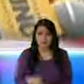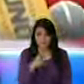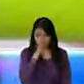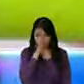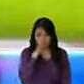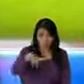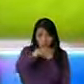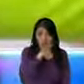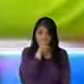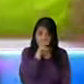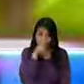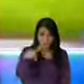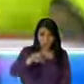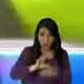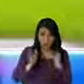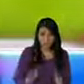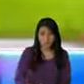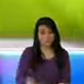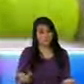país.